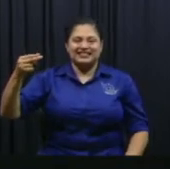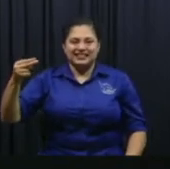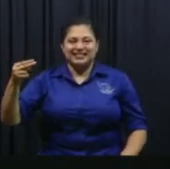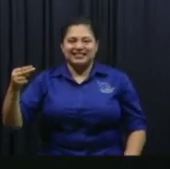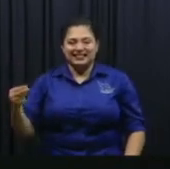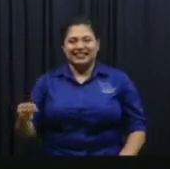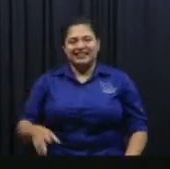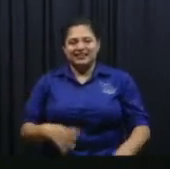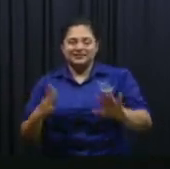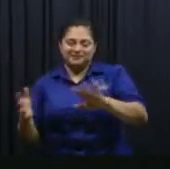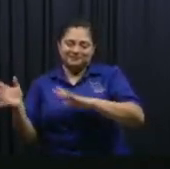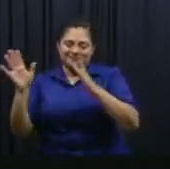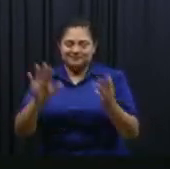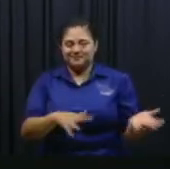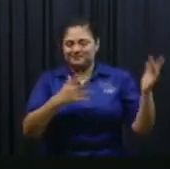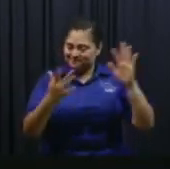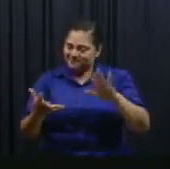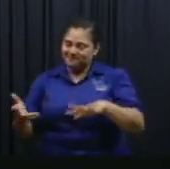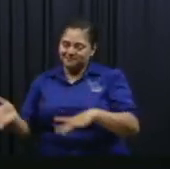Jehová